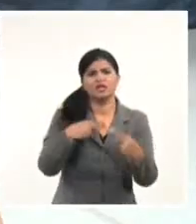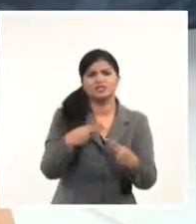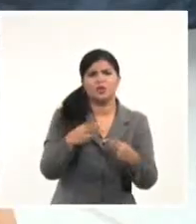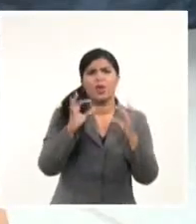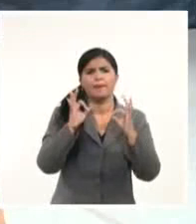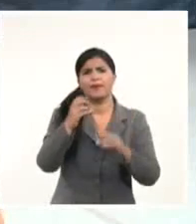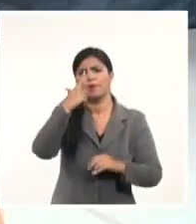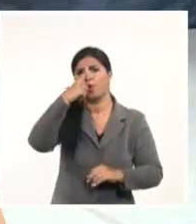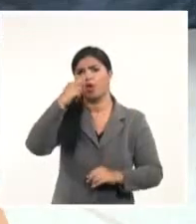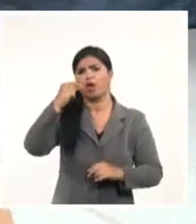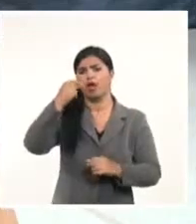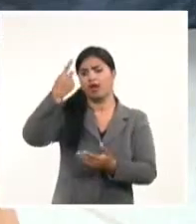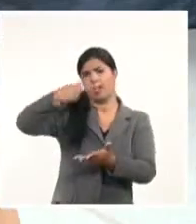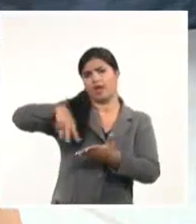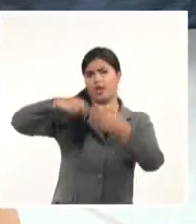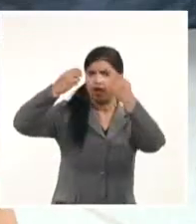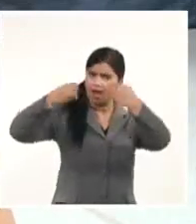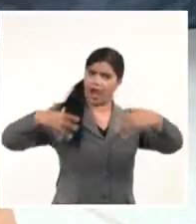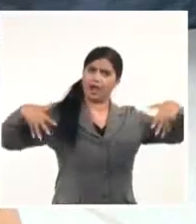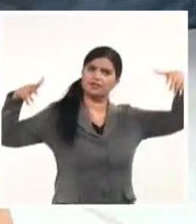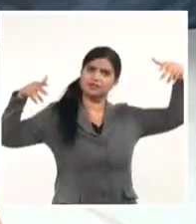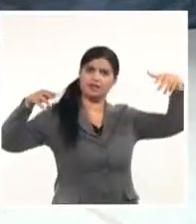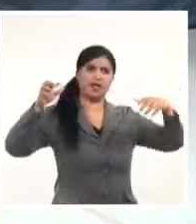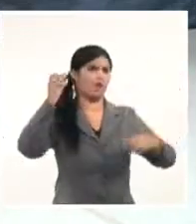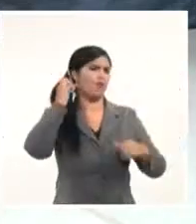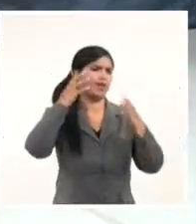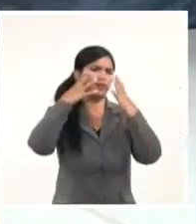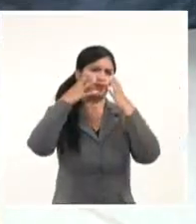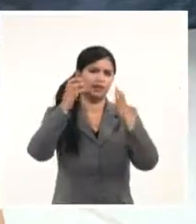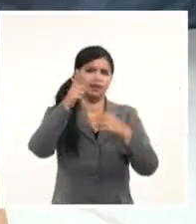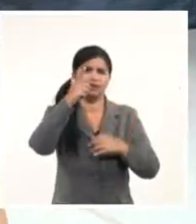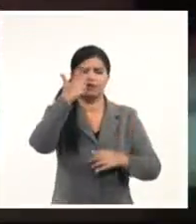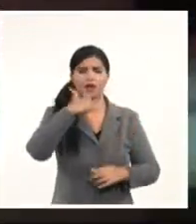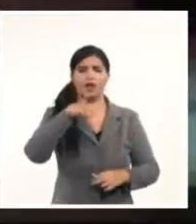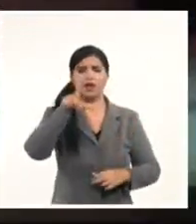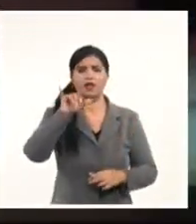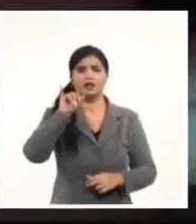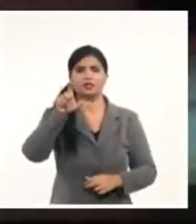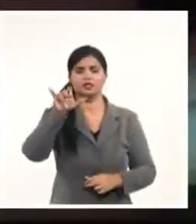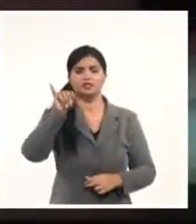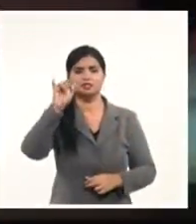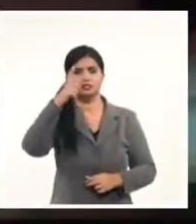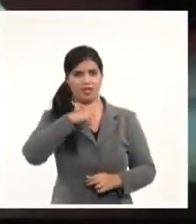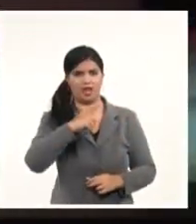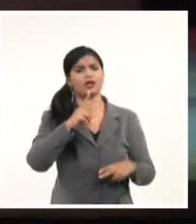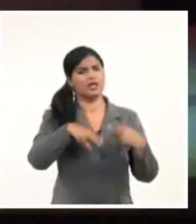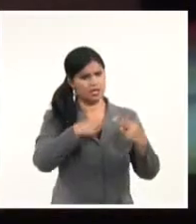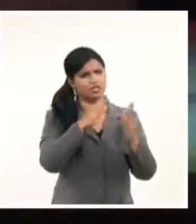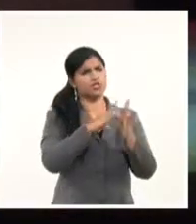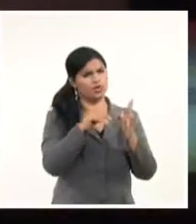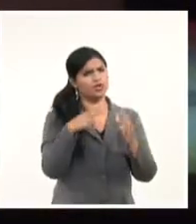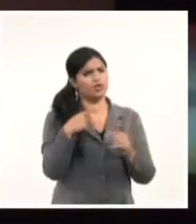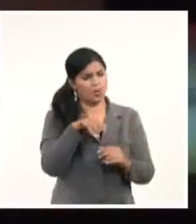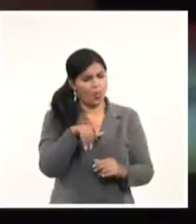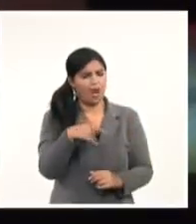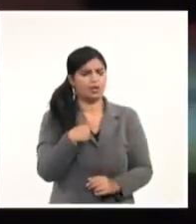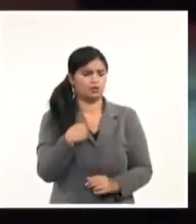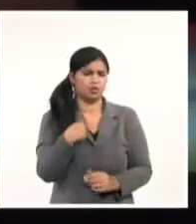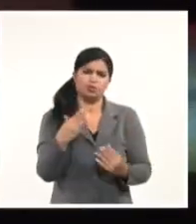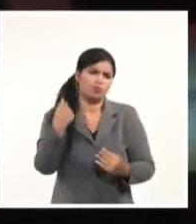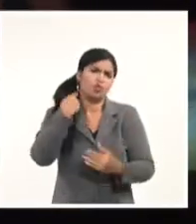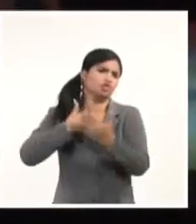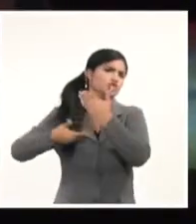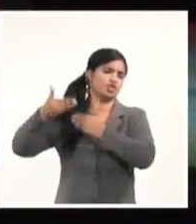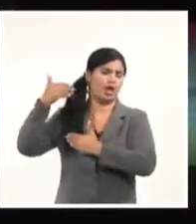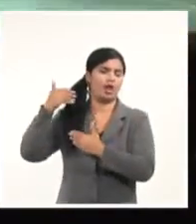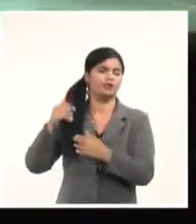Alicia Alonso y por el elenco del Ballet Nacional de Cuba en sus primeras funciones. Durante la gala, la Casa de la Danza ofreció